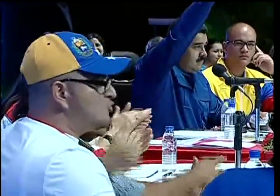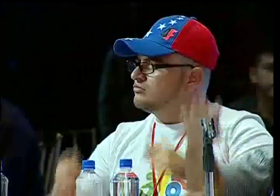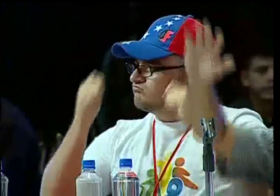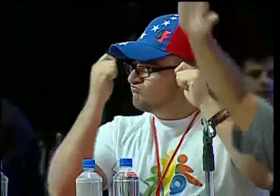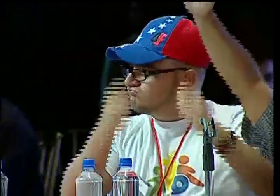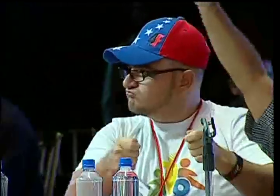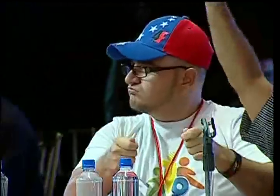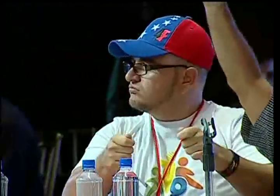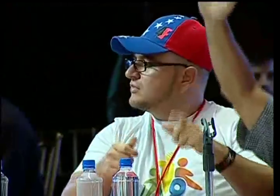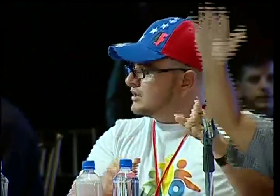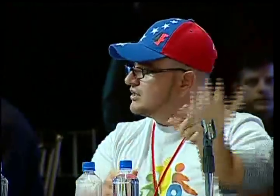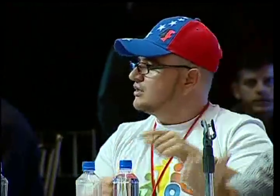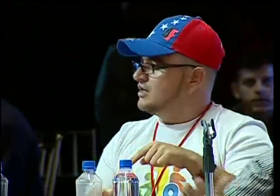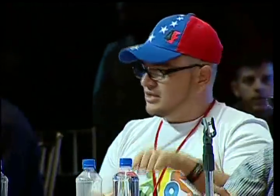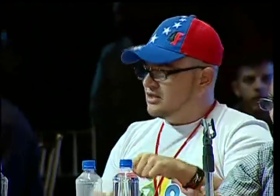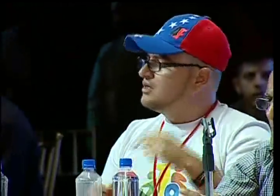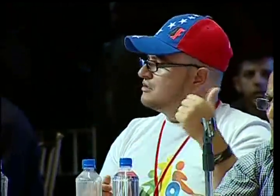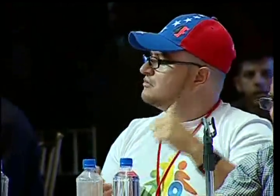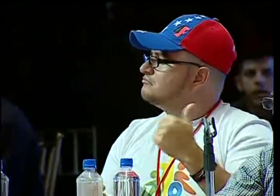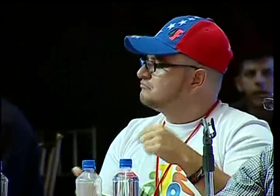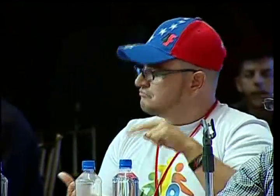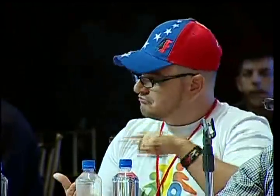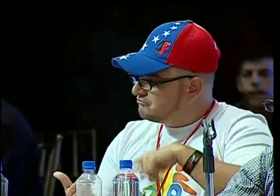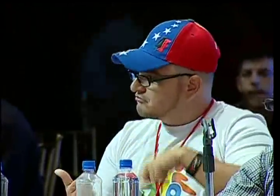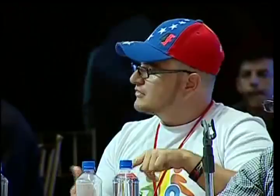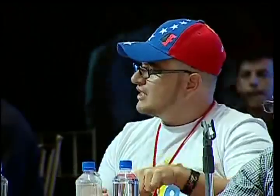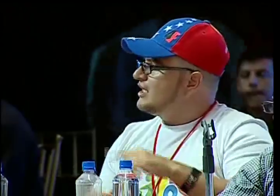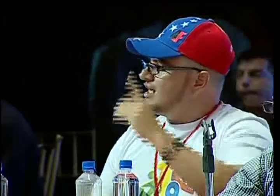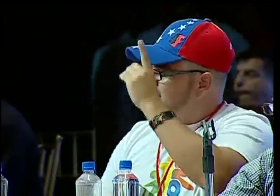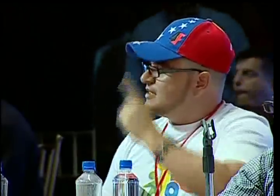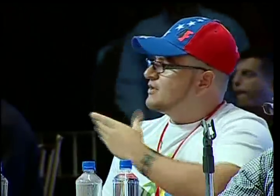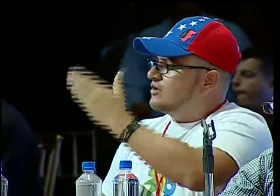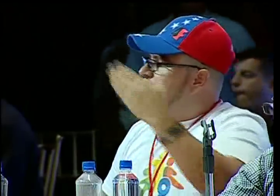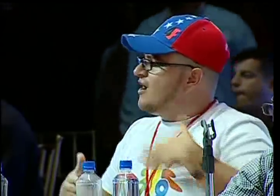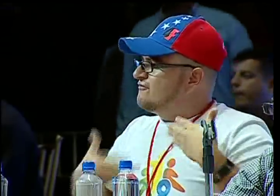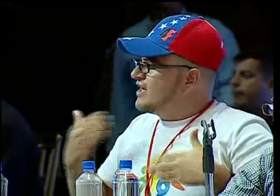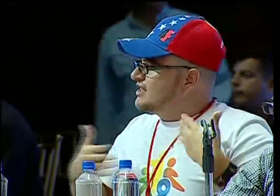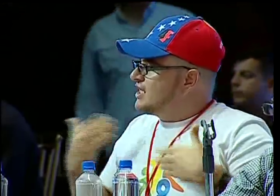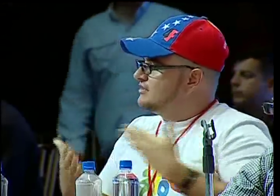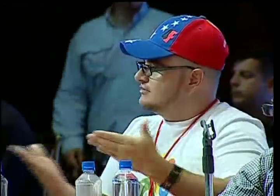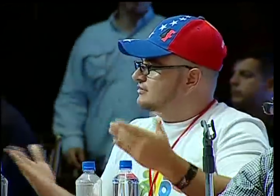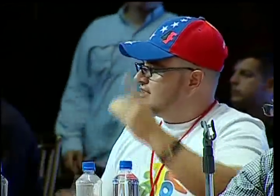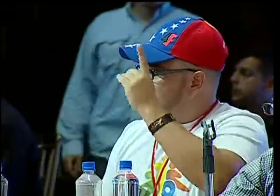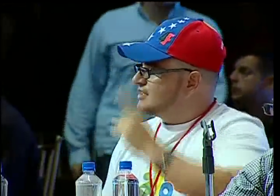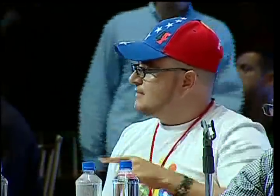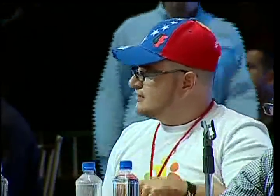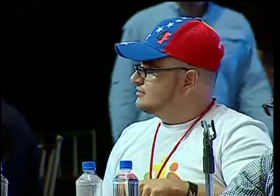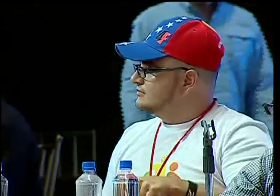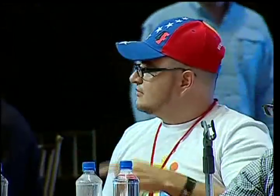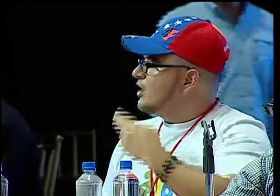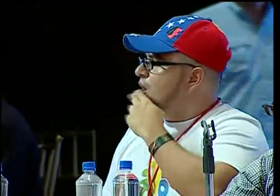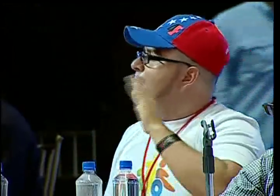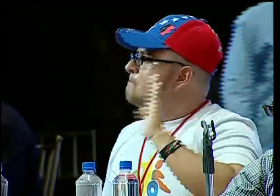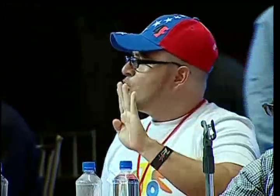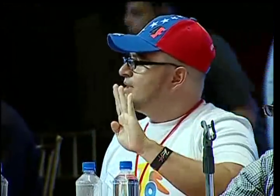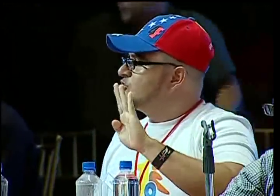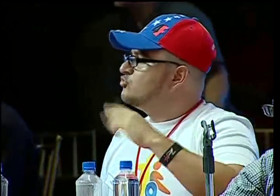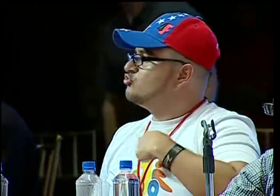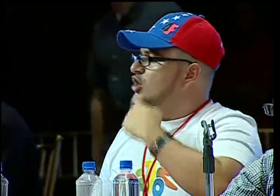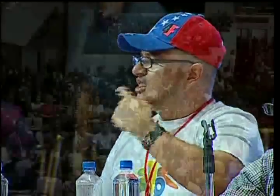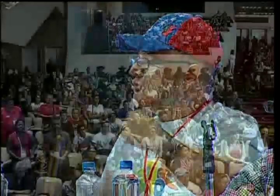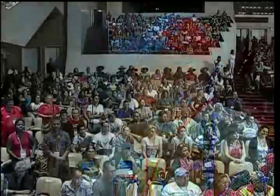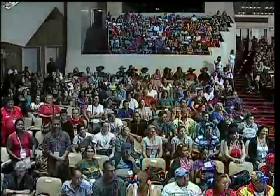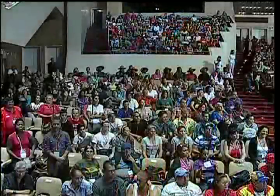Aquí nosotros le vamos a entregar a usted todas nuestras propuestas de todas las personas con